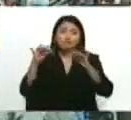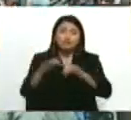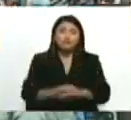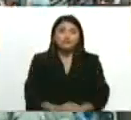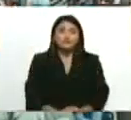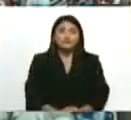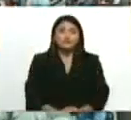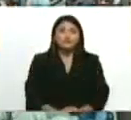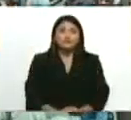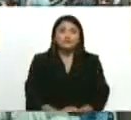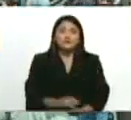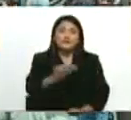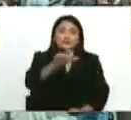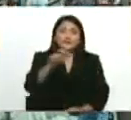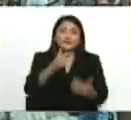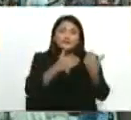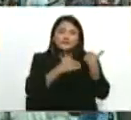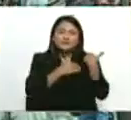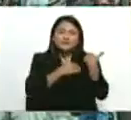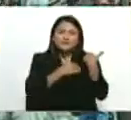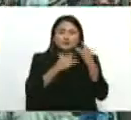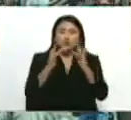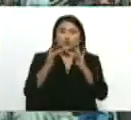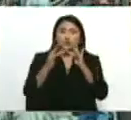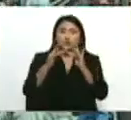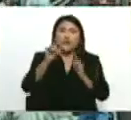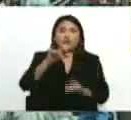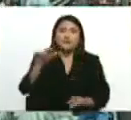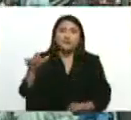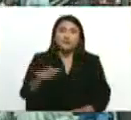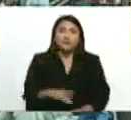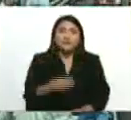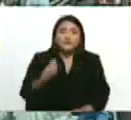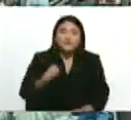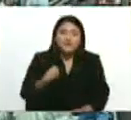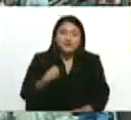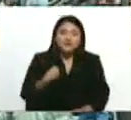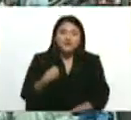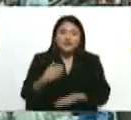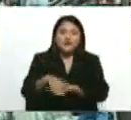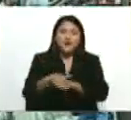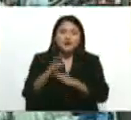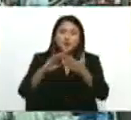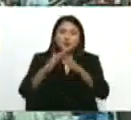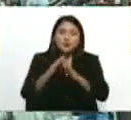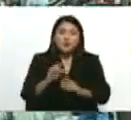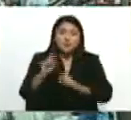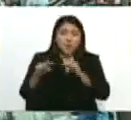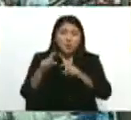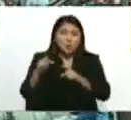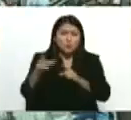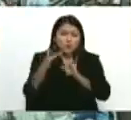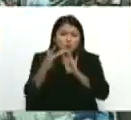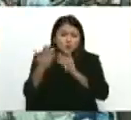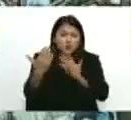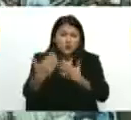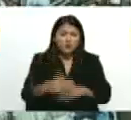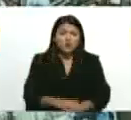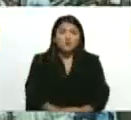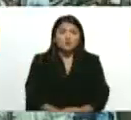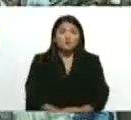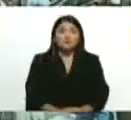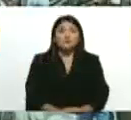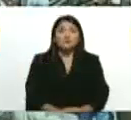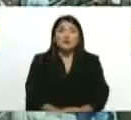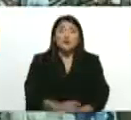tiene tareas de ir a tocar la puerta a todas las personas que viven en su calle, en su comunidad. Pregúntenle, ¿ustedes creen que el problema